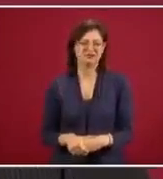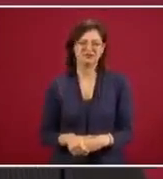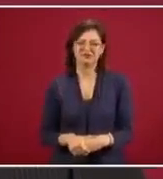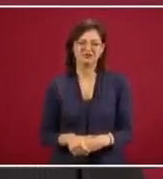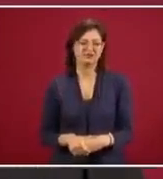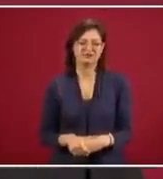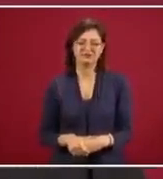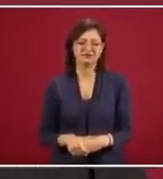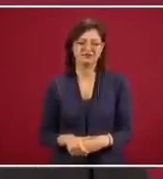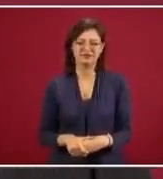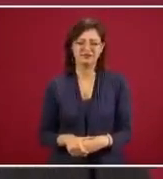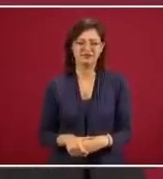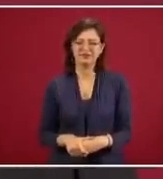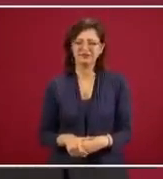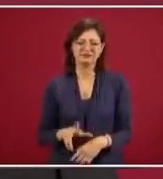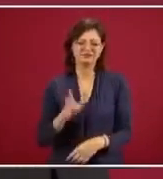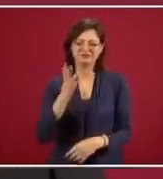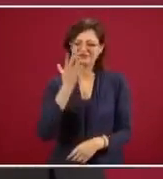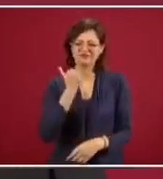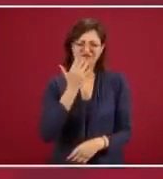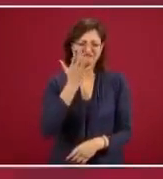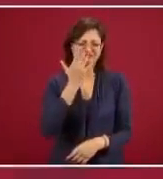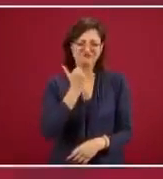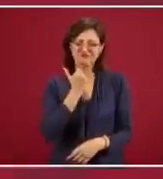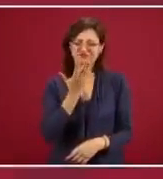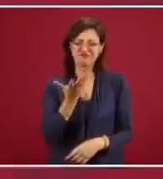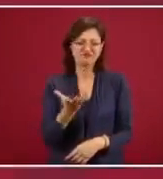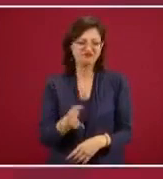O sea, no,